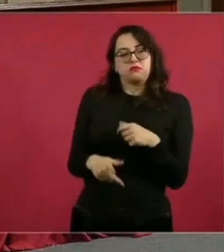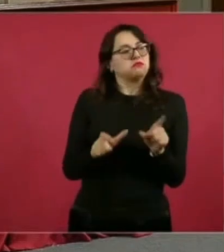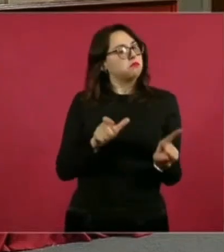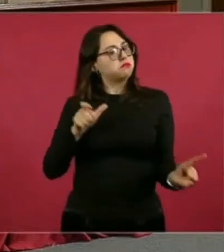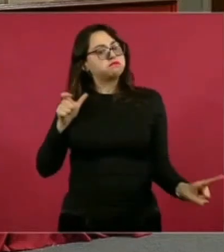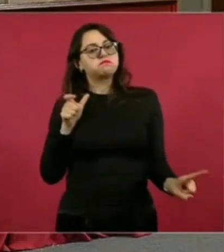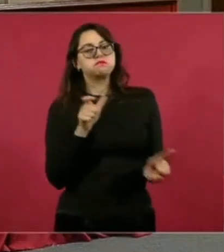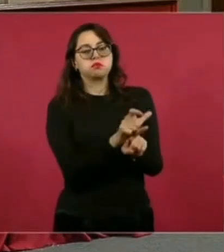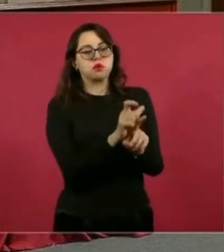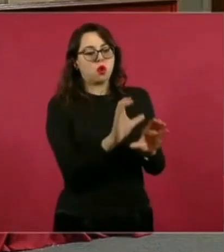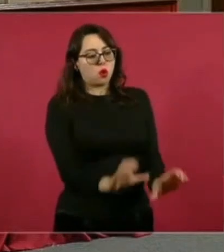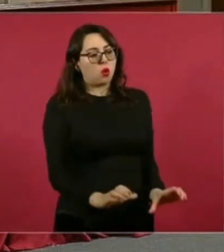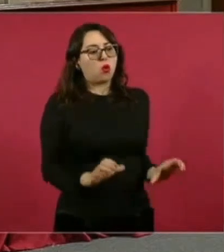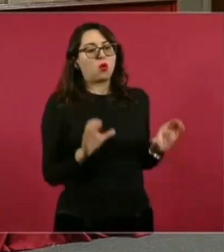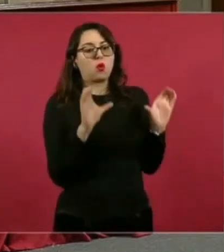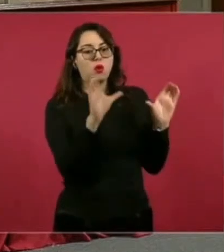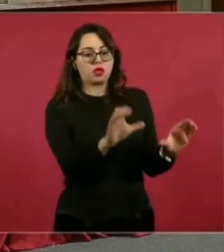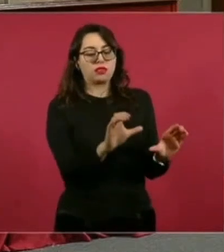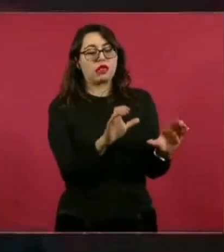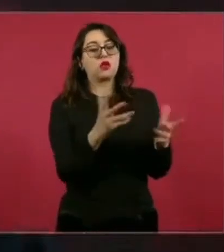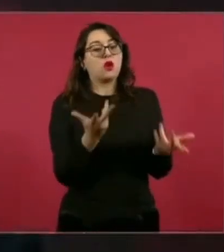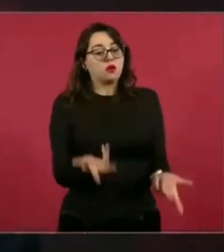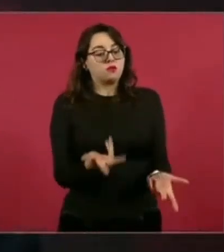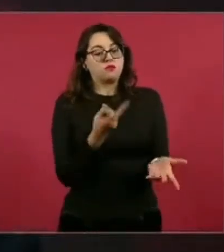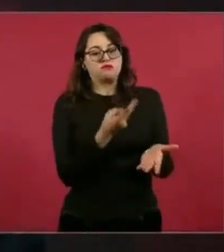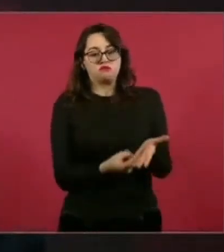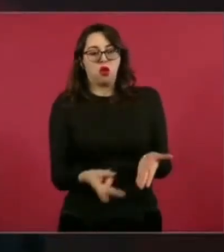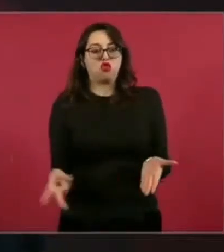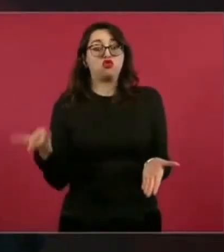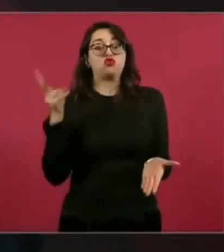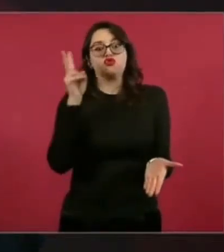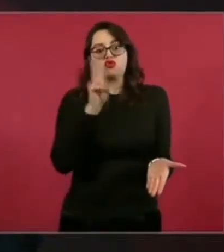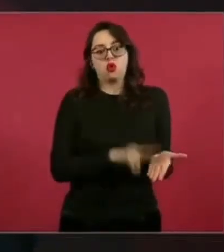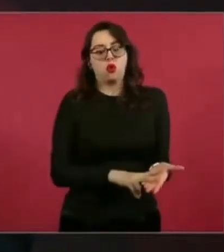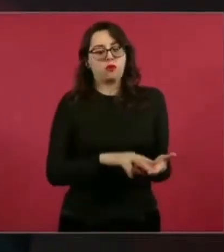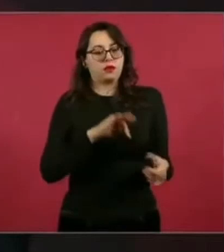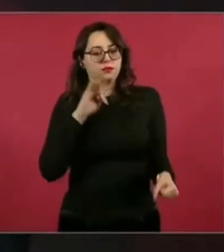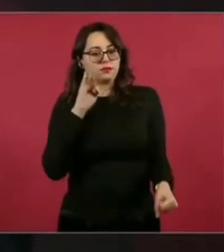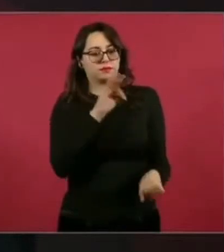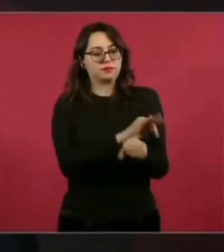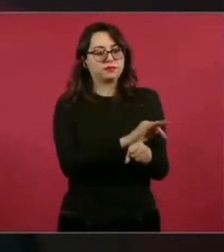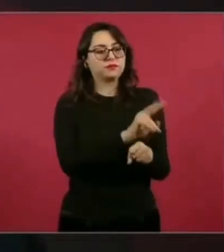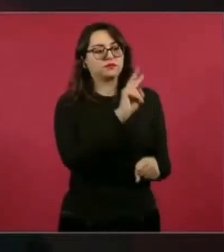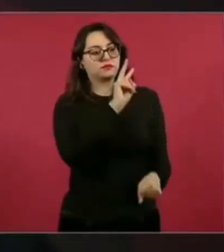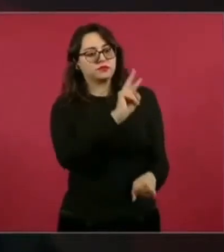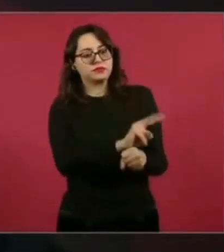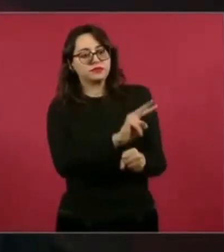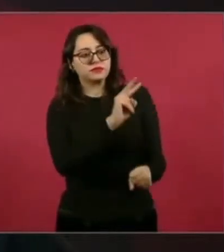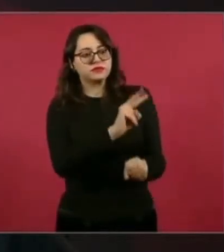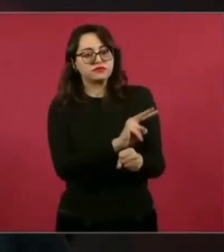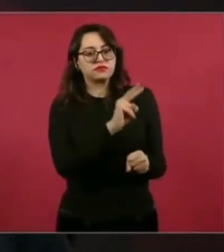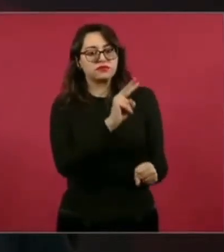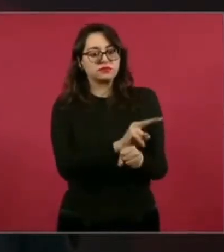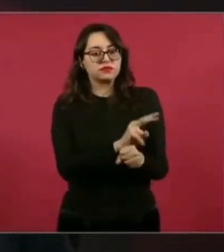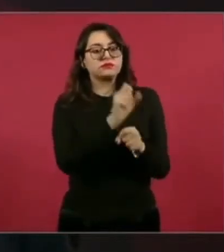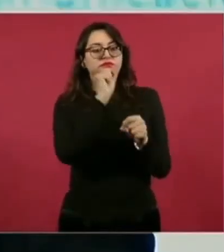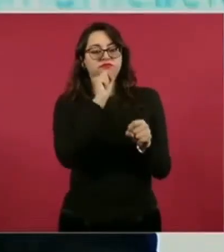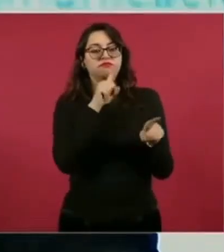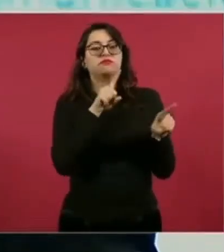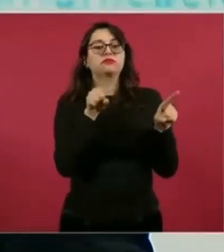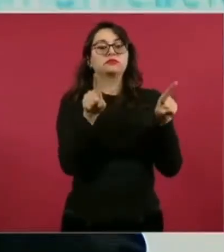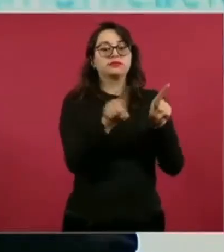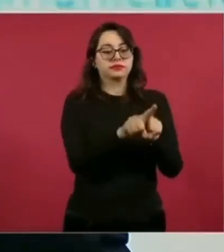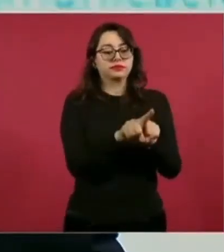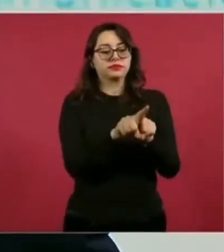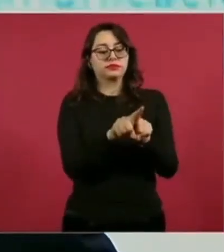mecanismo, ofreciendo reforzar las medidas asignadas, los monitoreos y los